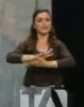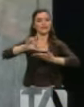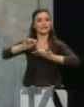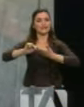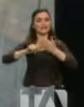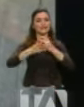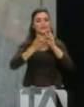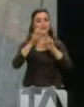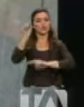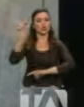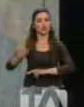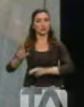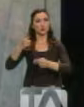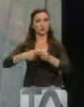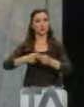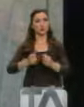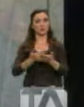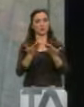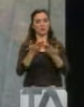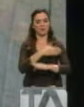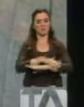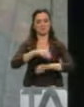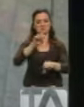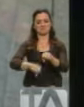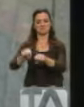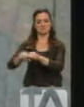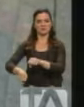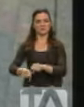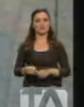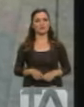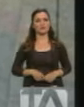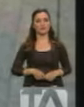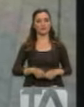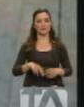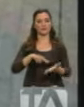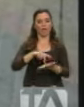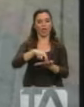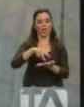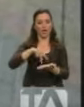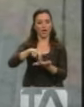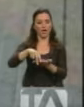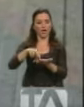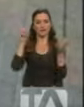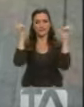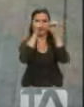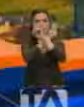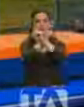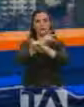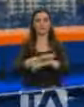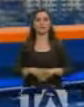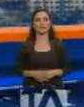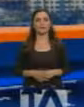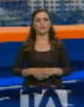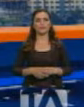igual forma en el sur. Las aceras están en malas condiciones, no permiten el paso peatonal normal.